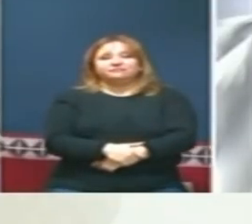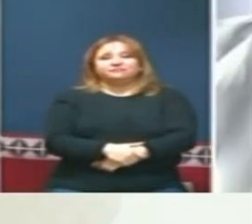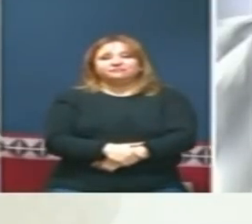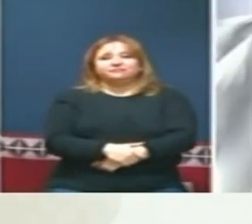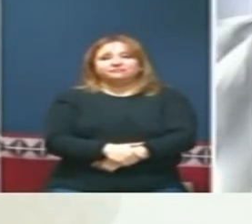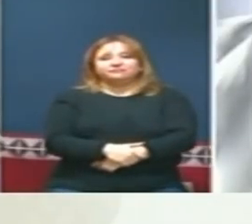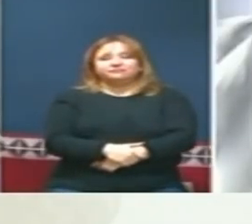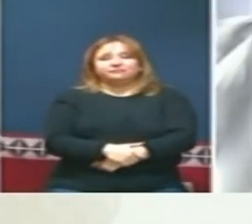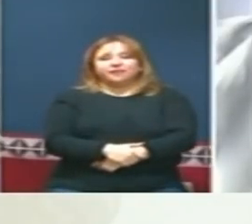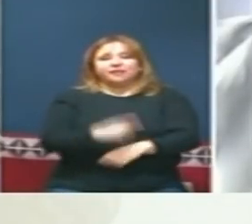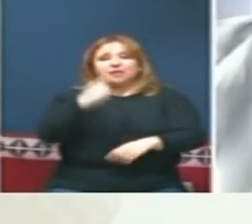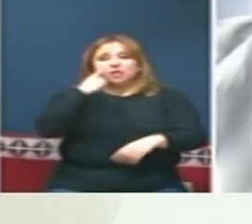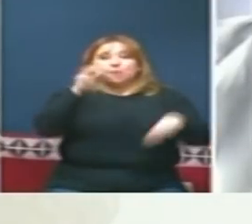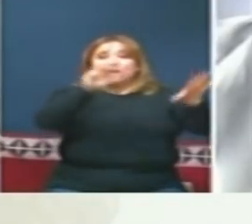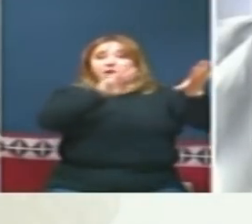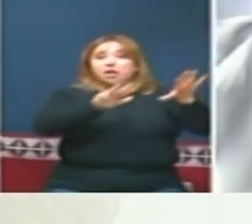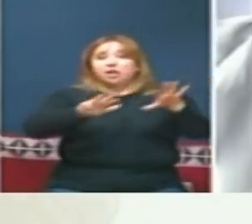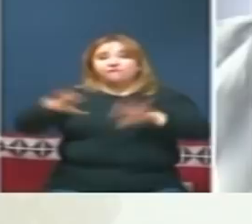En